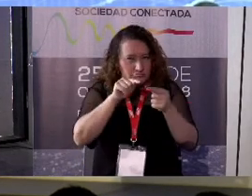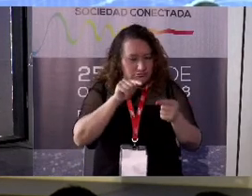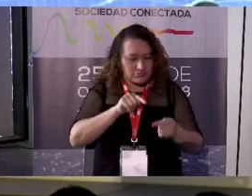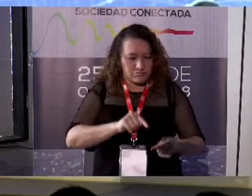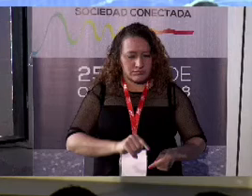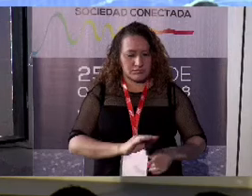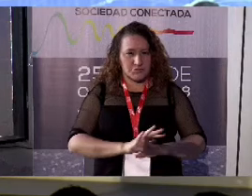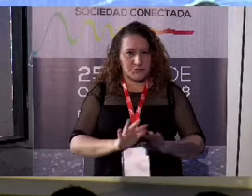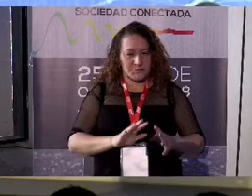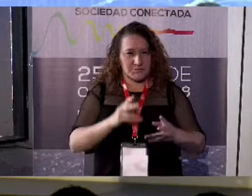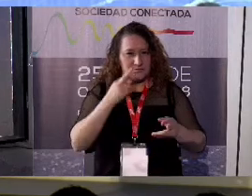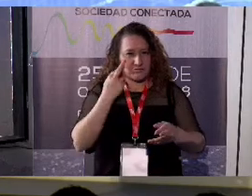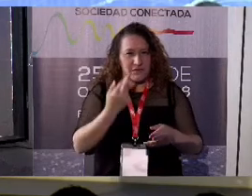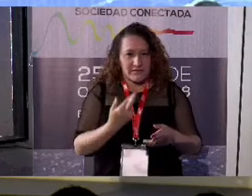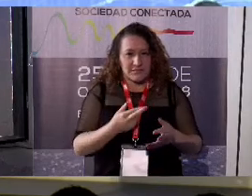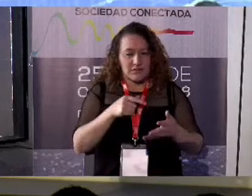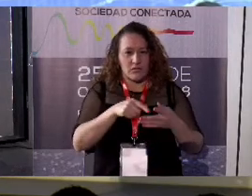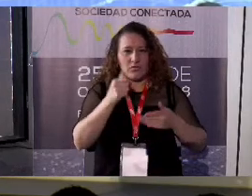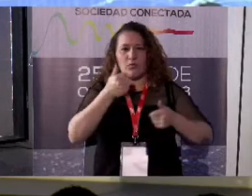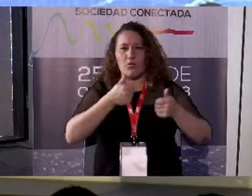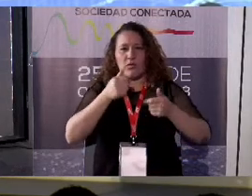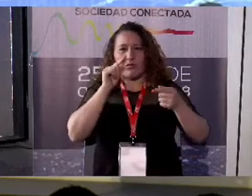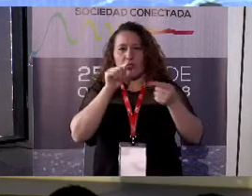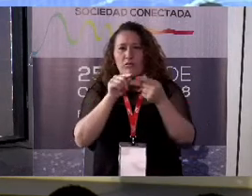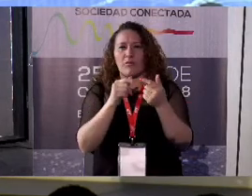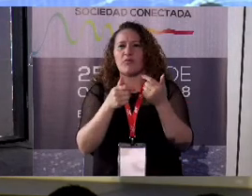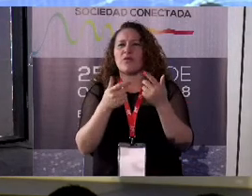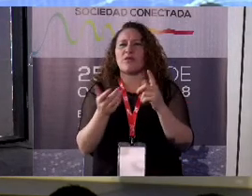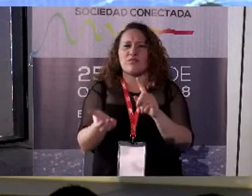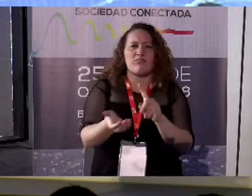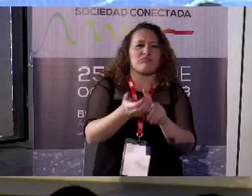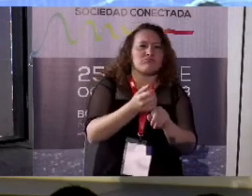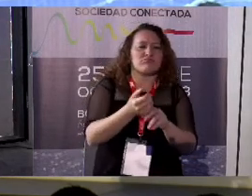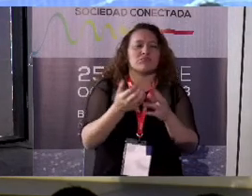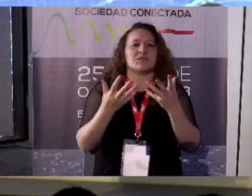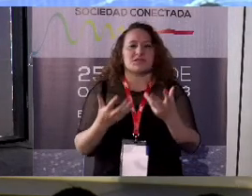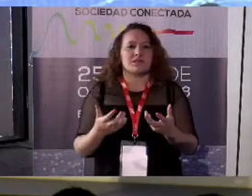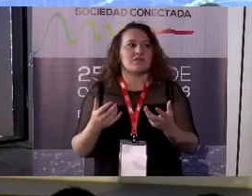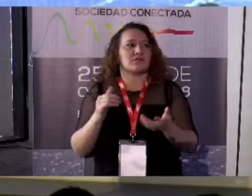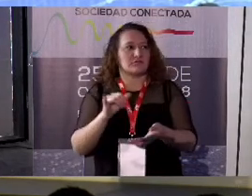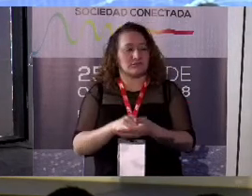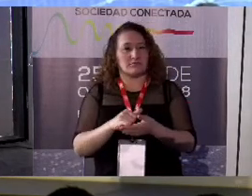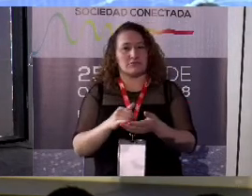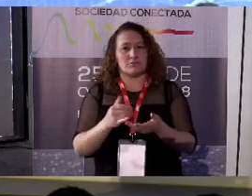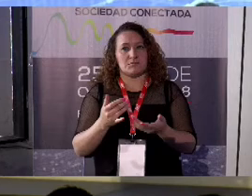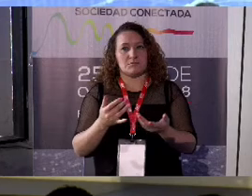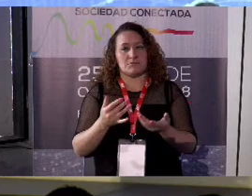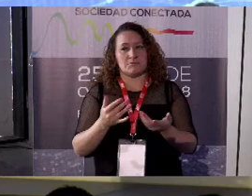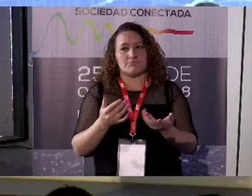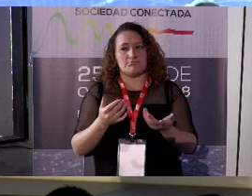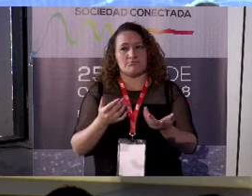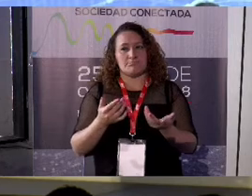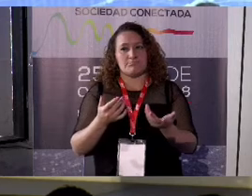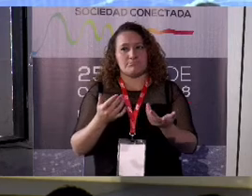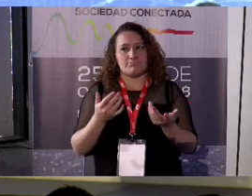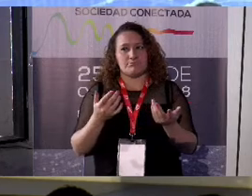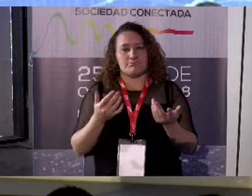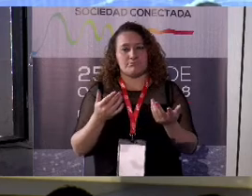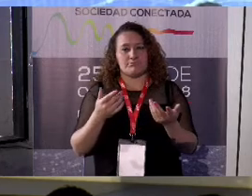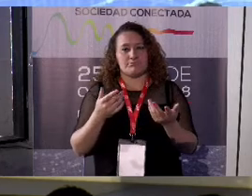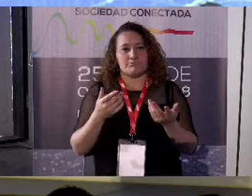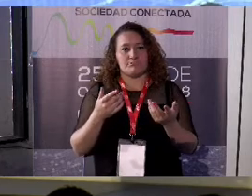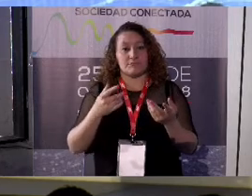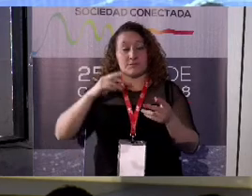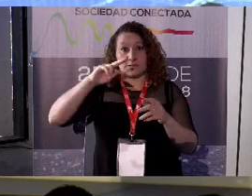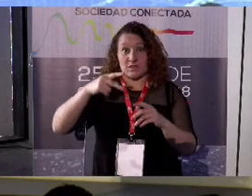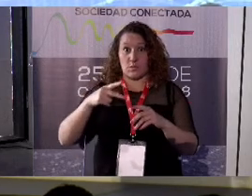ellos qué es lo que pretenden alcanzar cuáles son sus finalidades eh En esta segunda parte hay